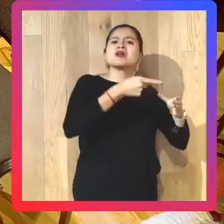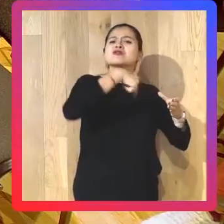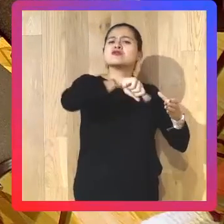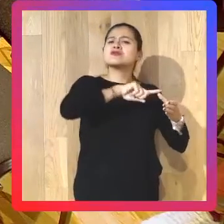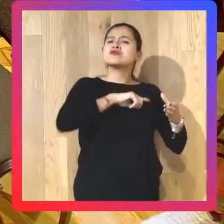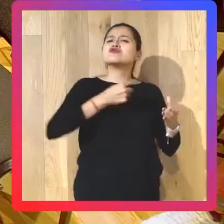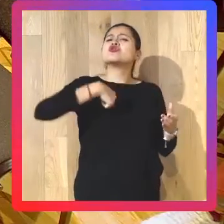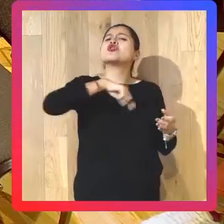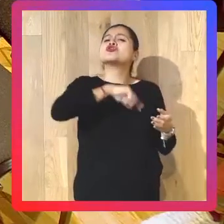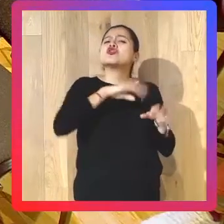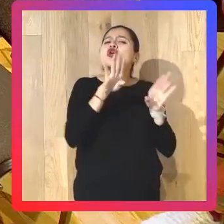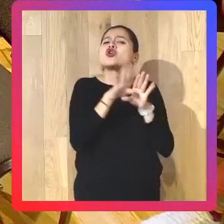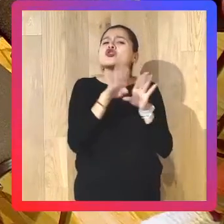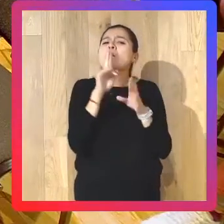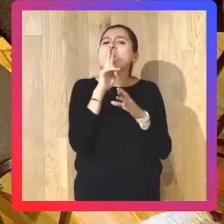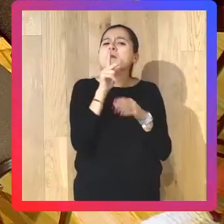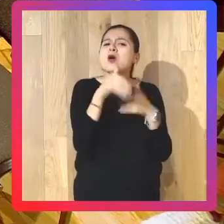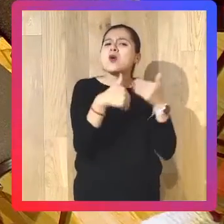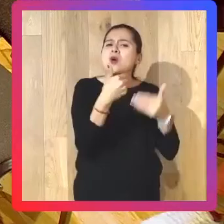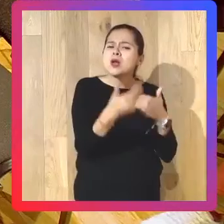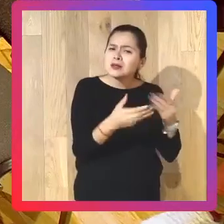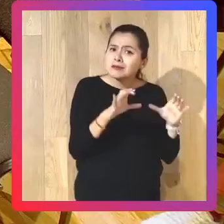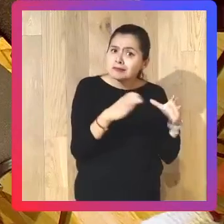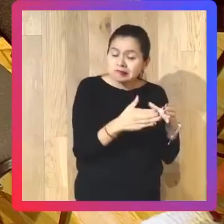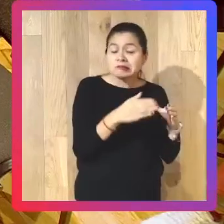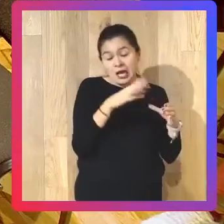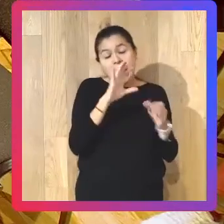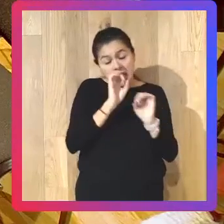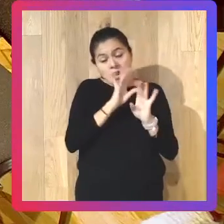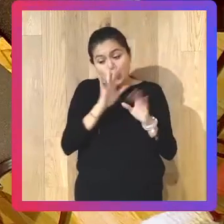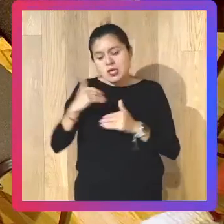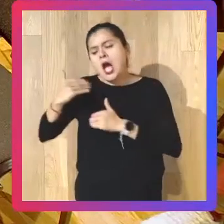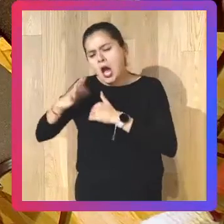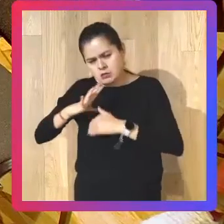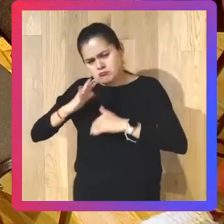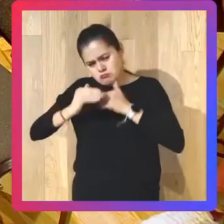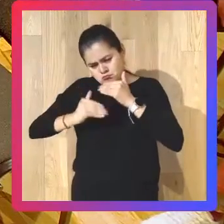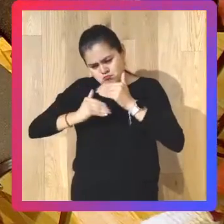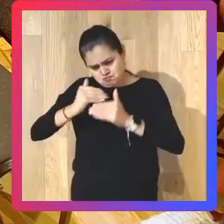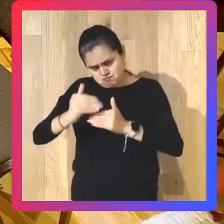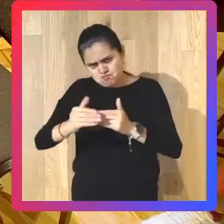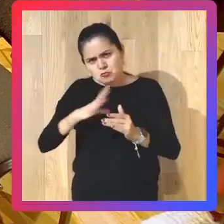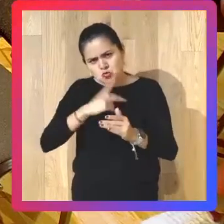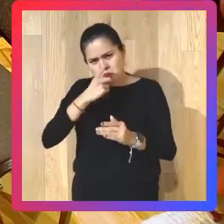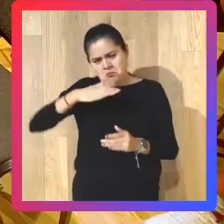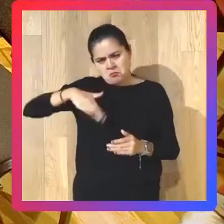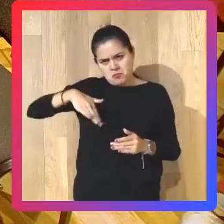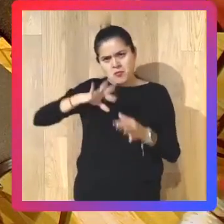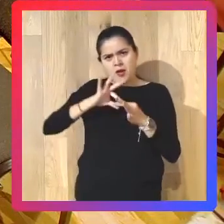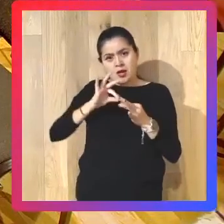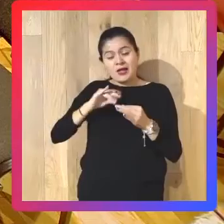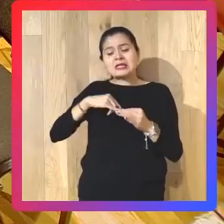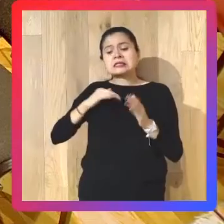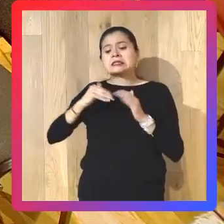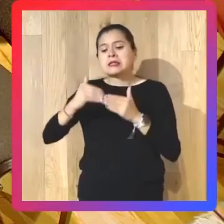¿Cómo podemos lograr mejores condiciones? Porque a pesar de que hay un avance, pues como tú bien lo dices, todavía nos